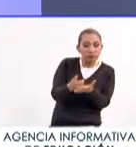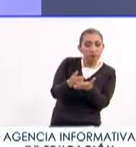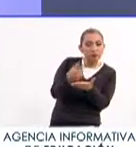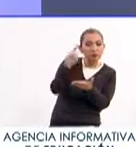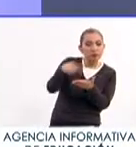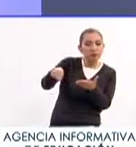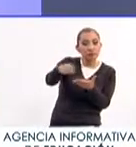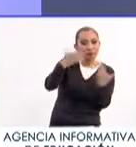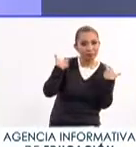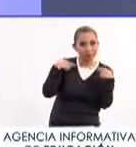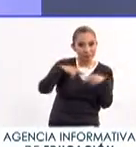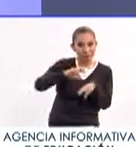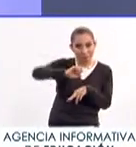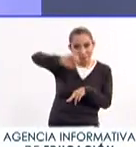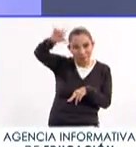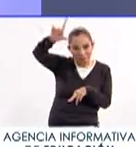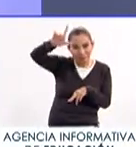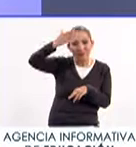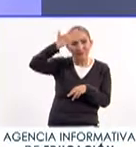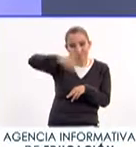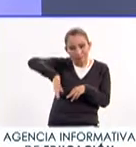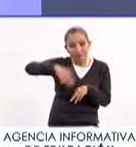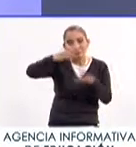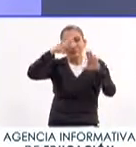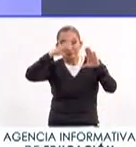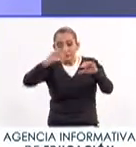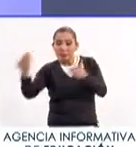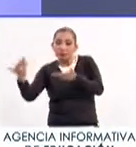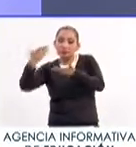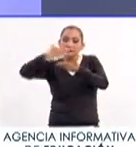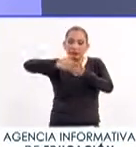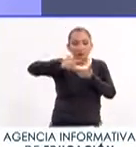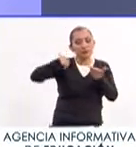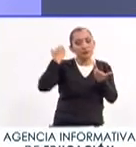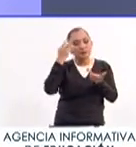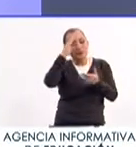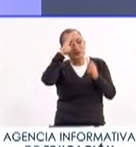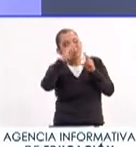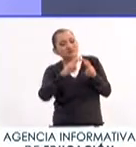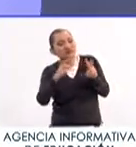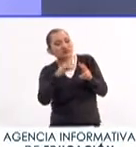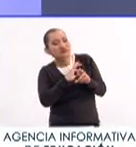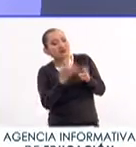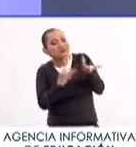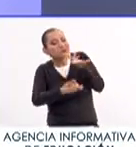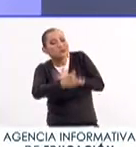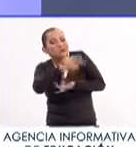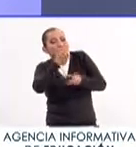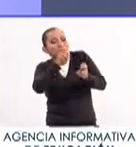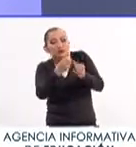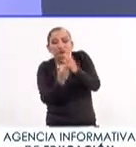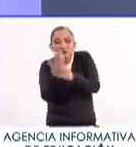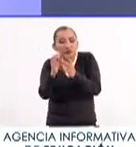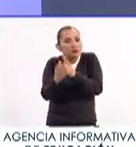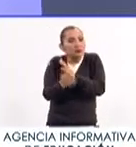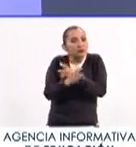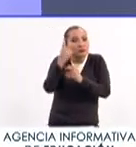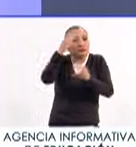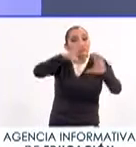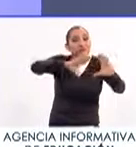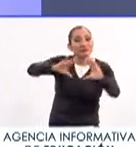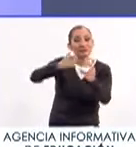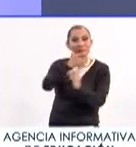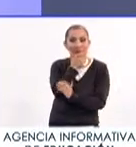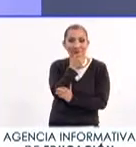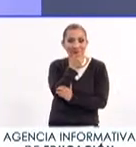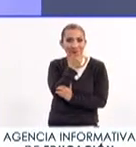a que los profesionales de la enseñanza se acerquen a foros de reflexión donde podamos platicar sobre innovación en la enseñanza.